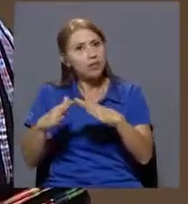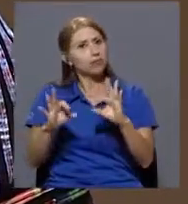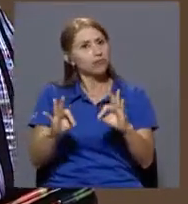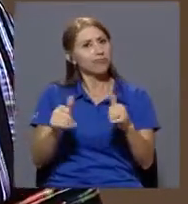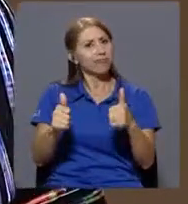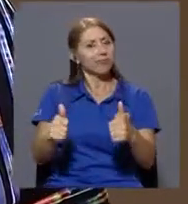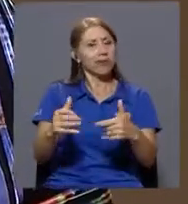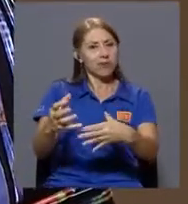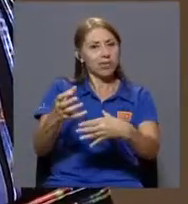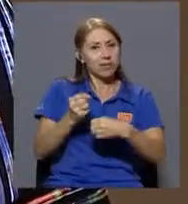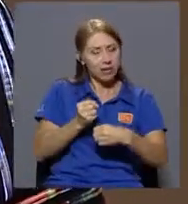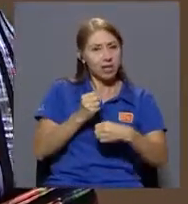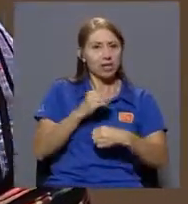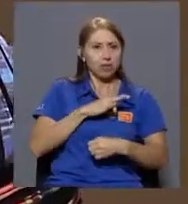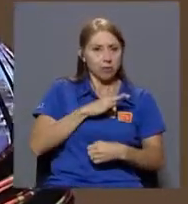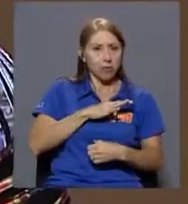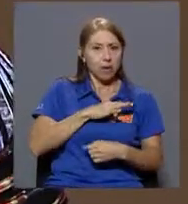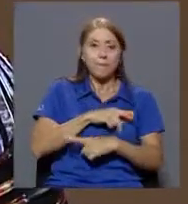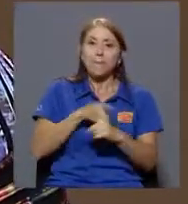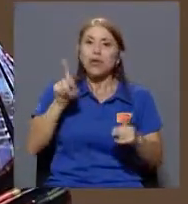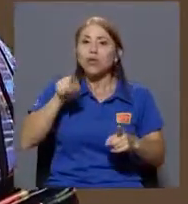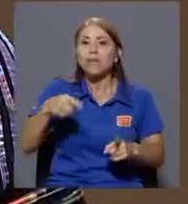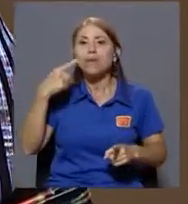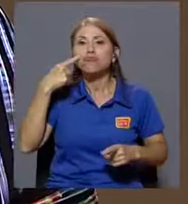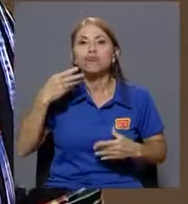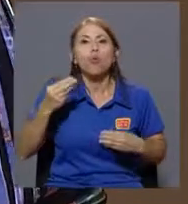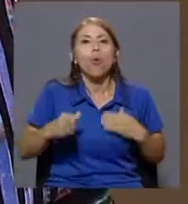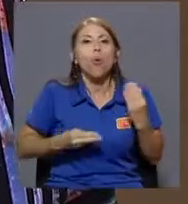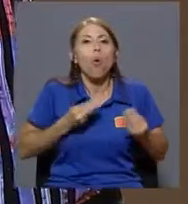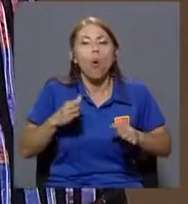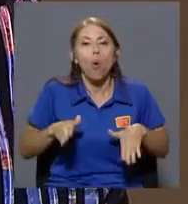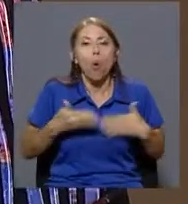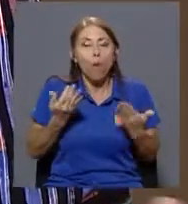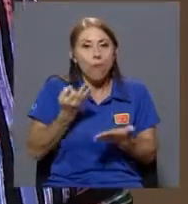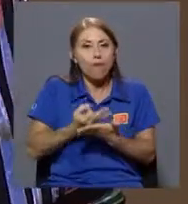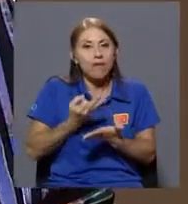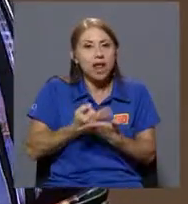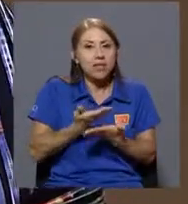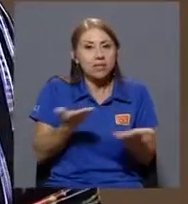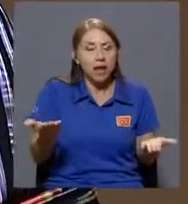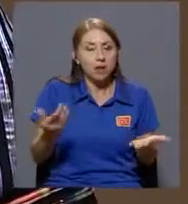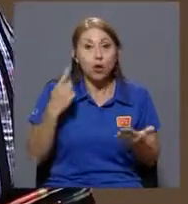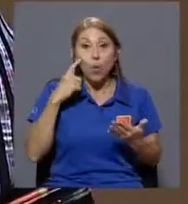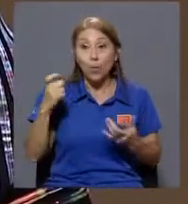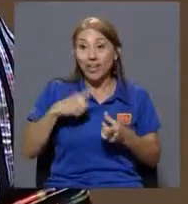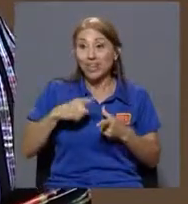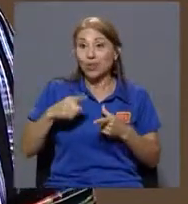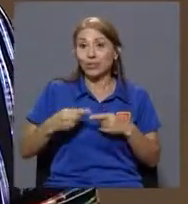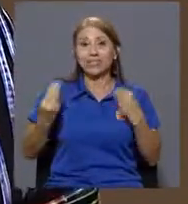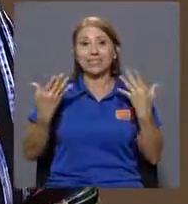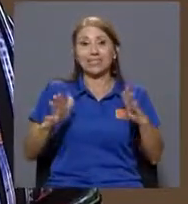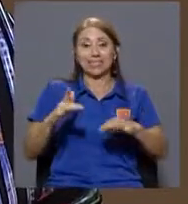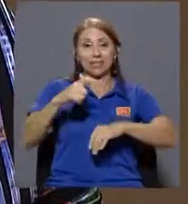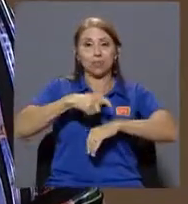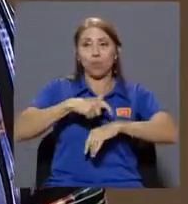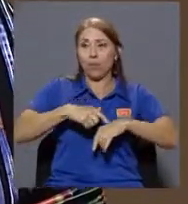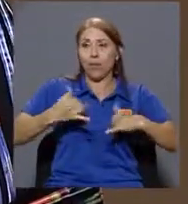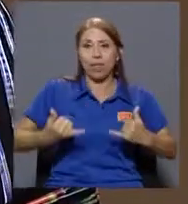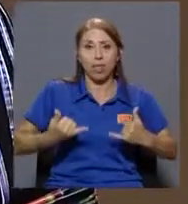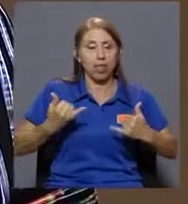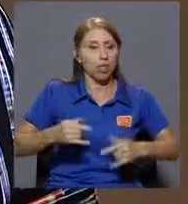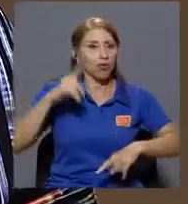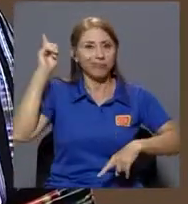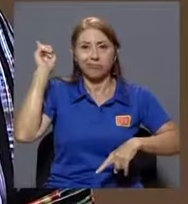cómo financiarlos. Porque si no, iba a llegar un momento como el que nos ha llegado, en donde ya no es